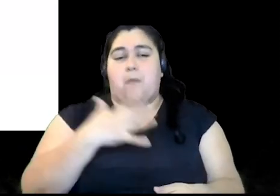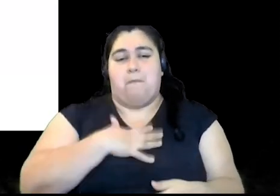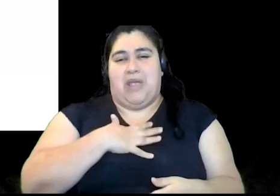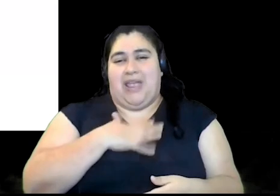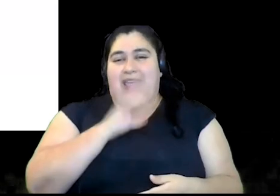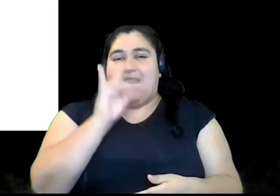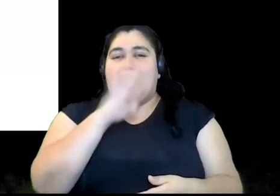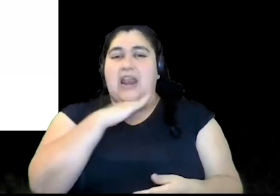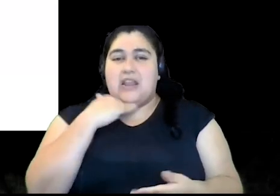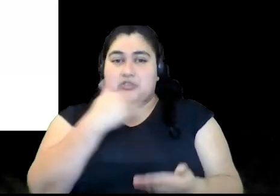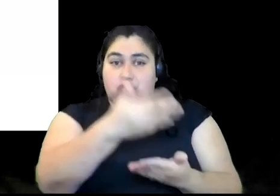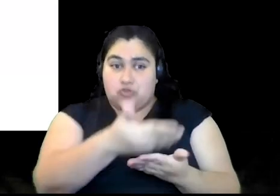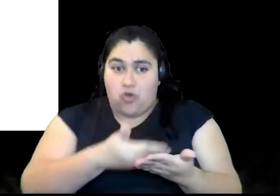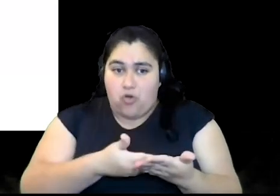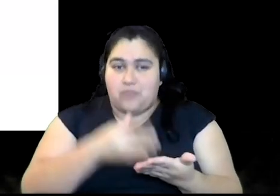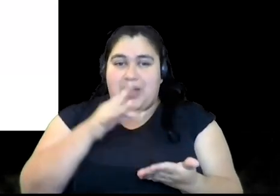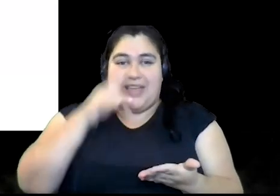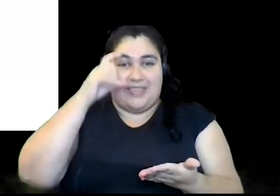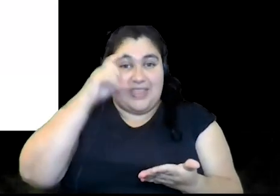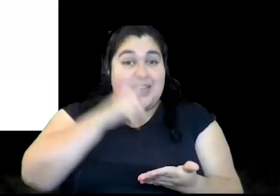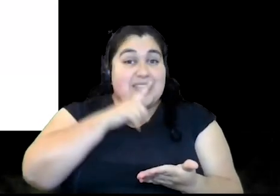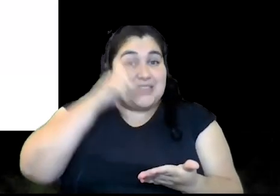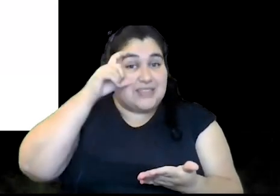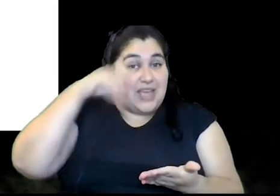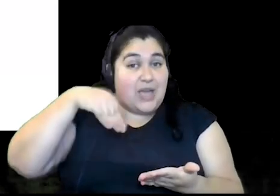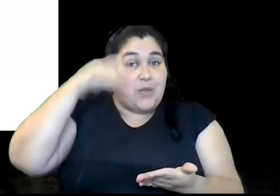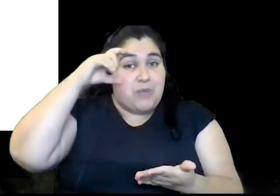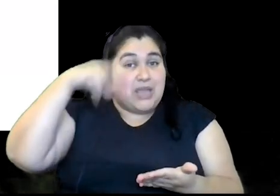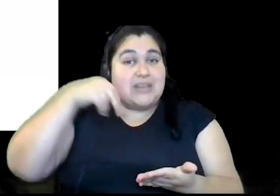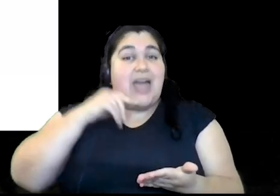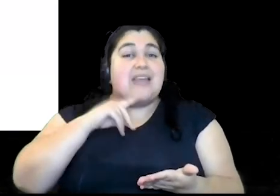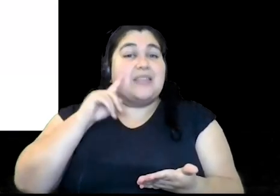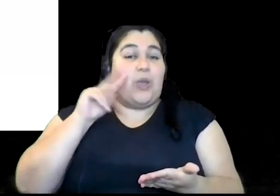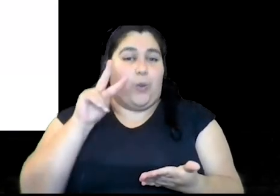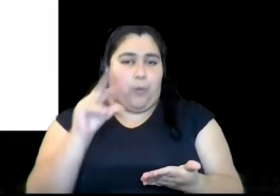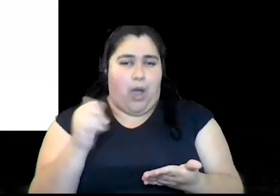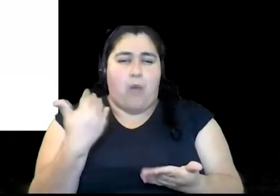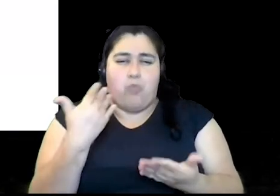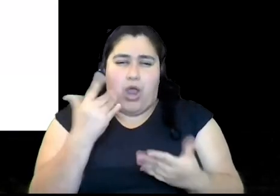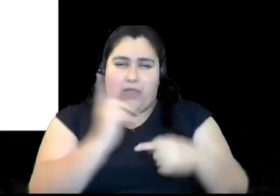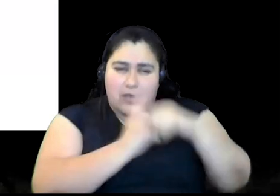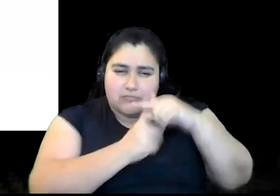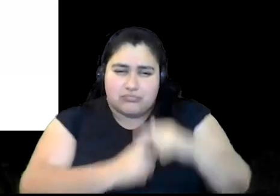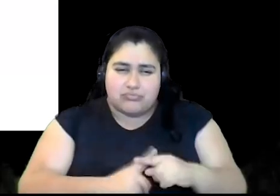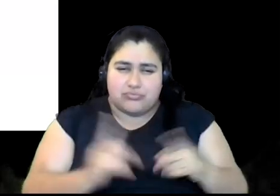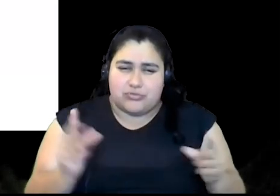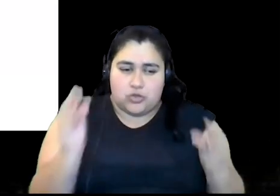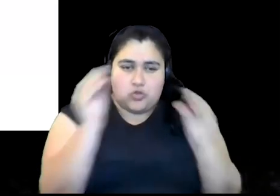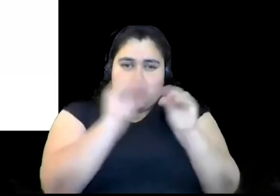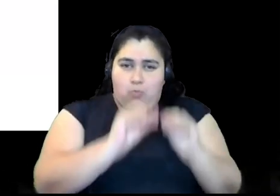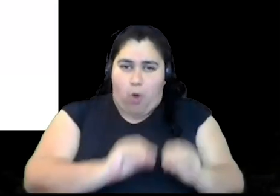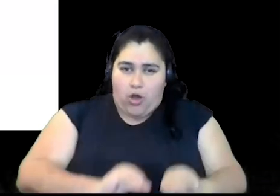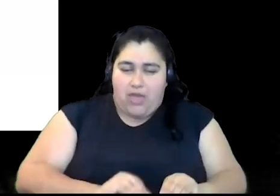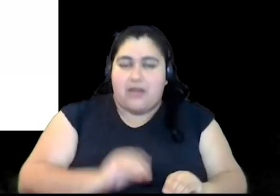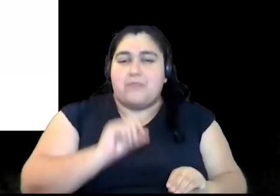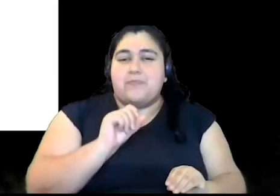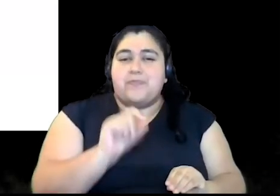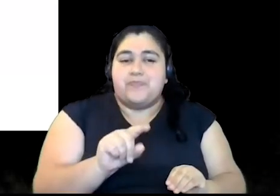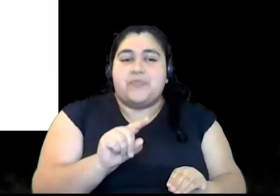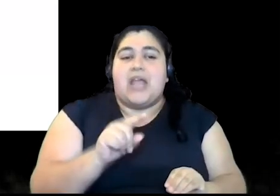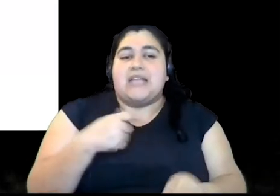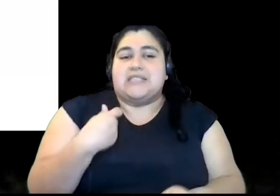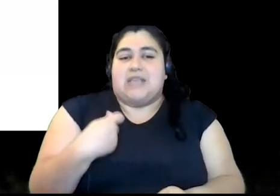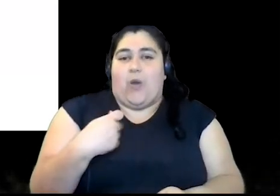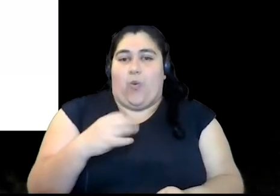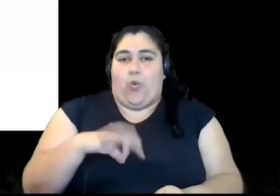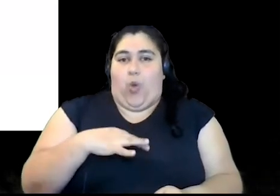mi declaración jurada determinativa, puedo computar todos los seguros de vida, por ejemplo,